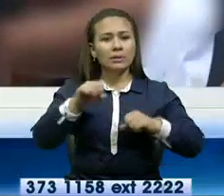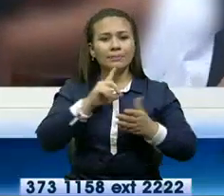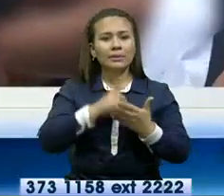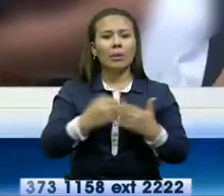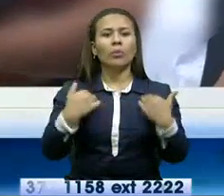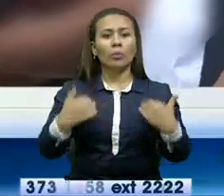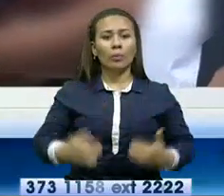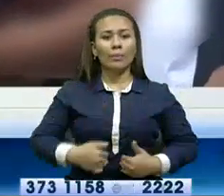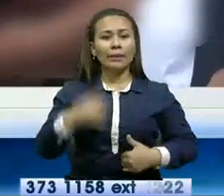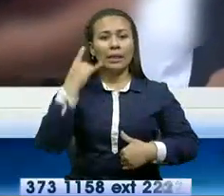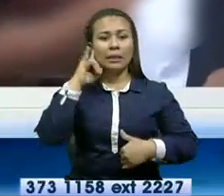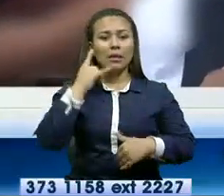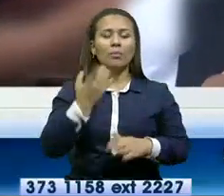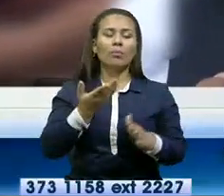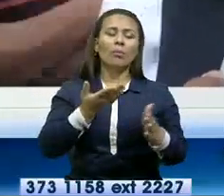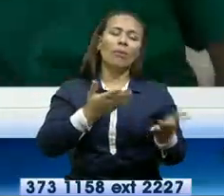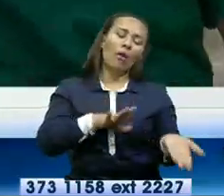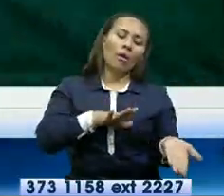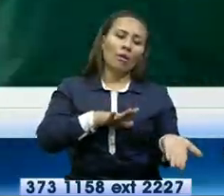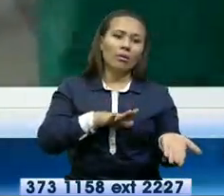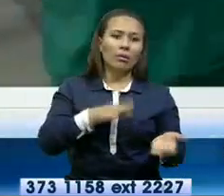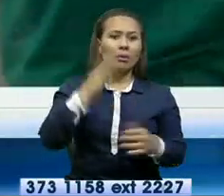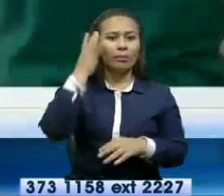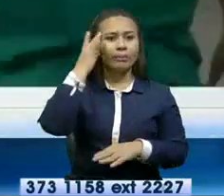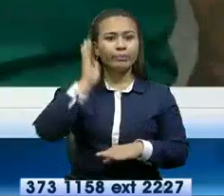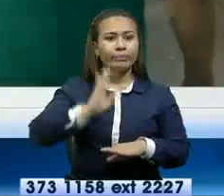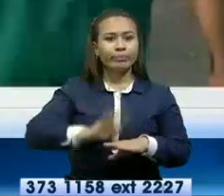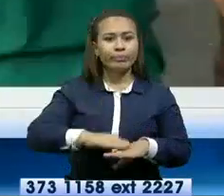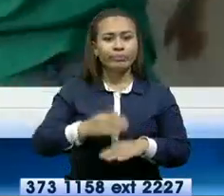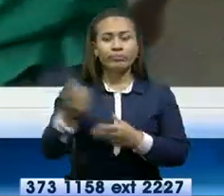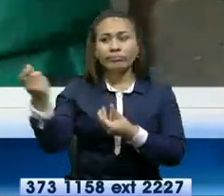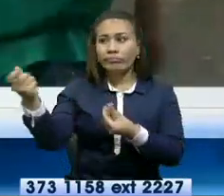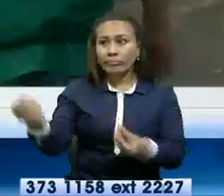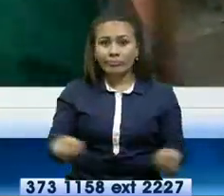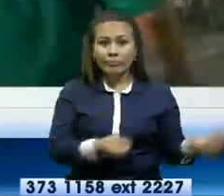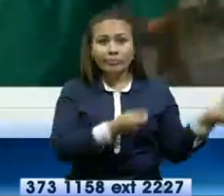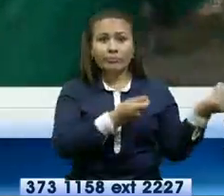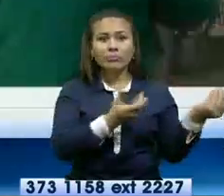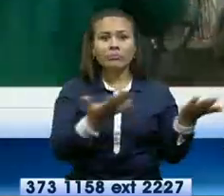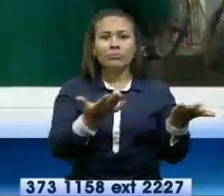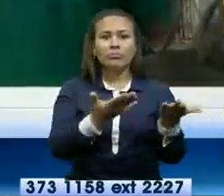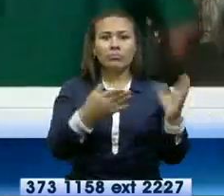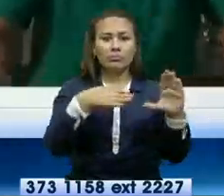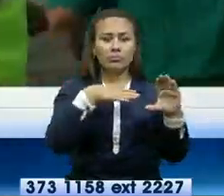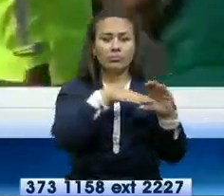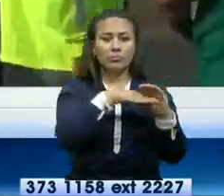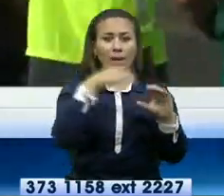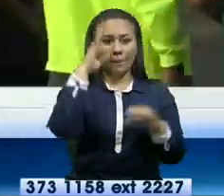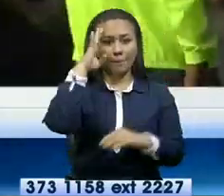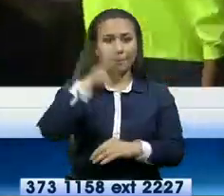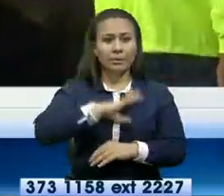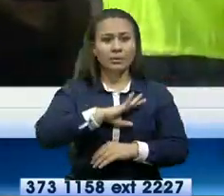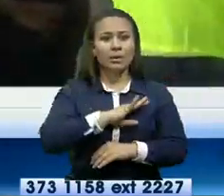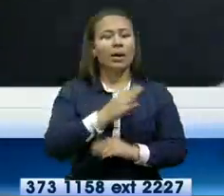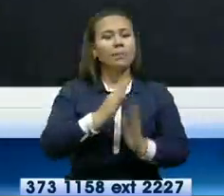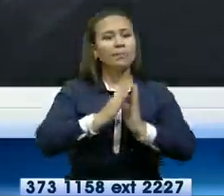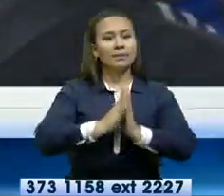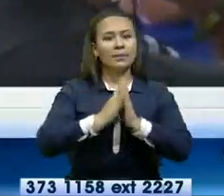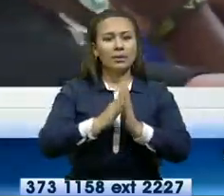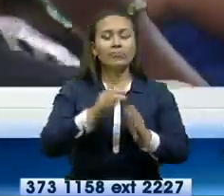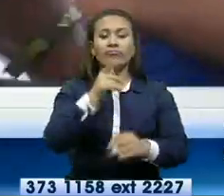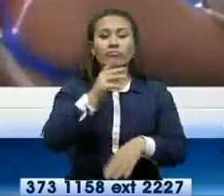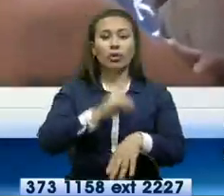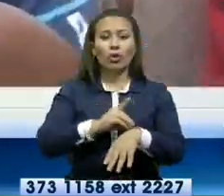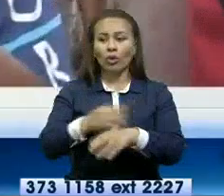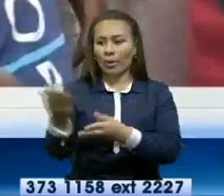cuerpo inerte de una menor de edad, la cual pues se hizo levantamiento de cadáver, se la trasladó aquí a la morgue, donde se pidió pues la colaboración